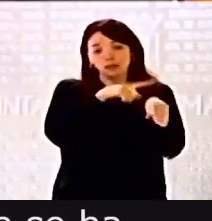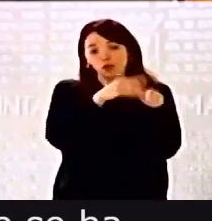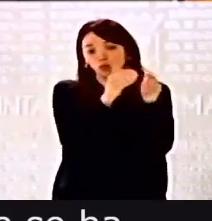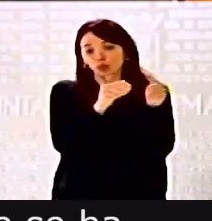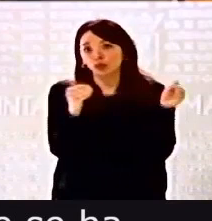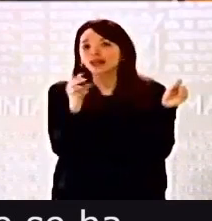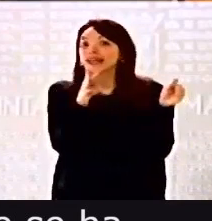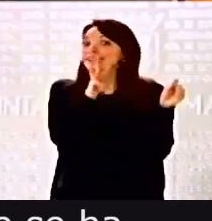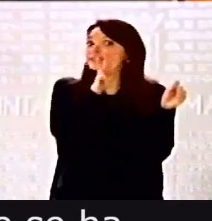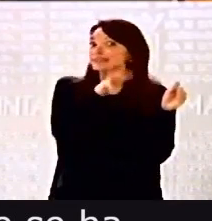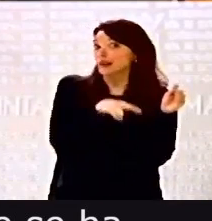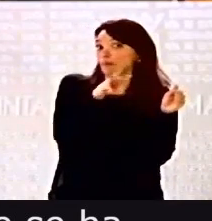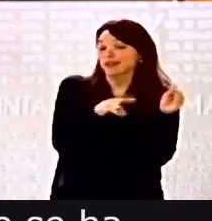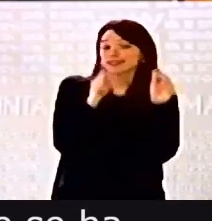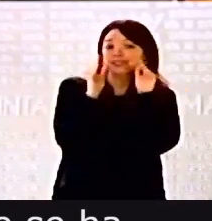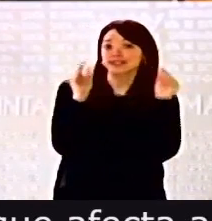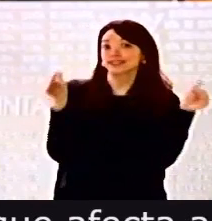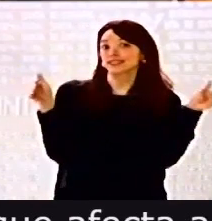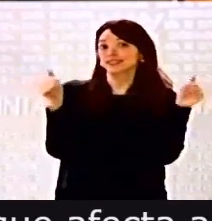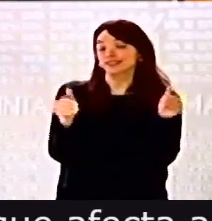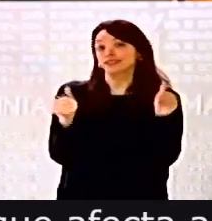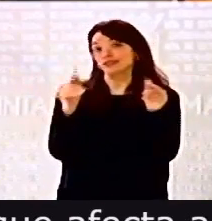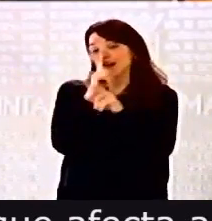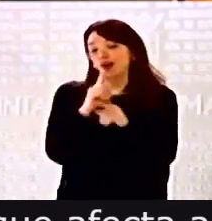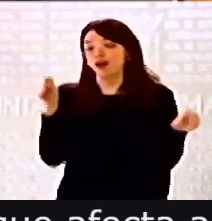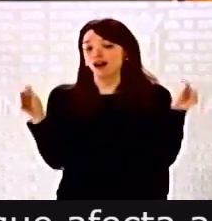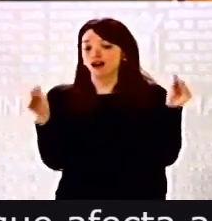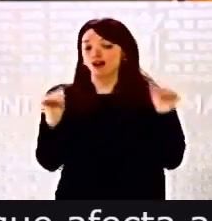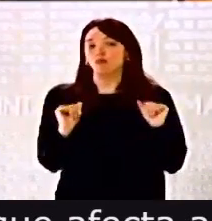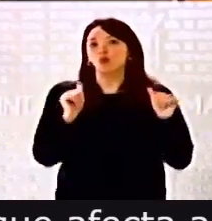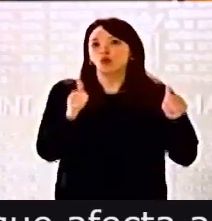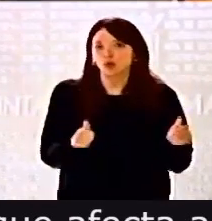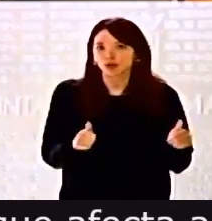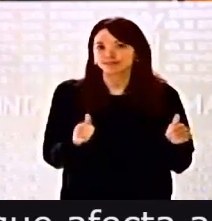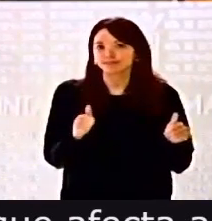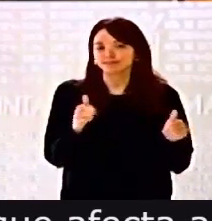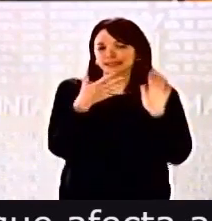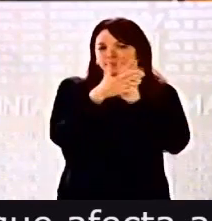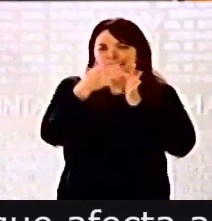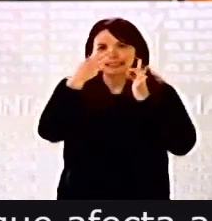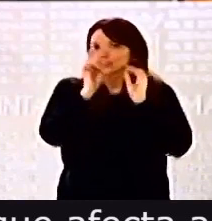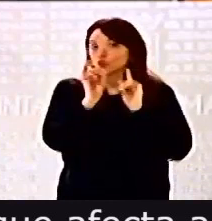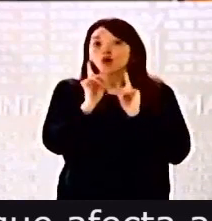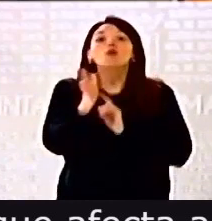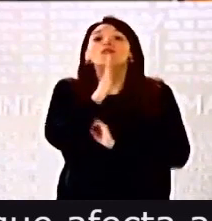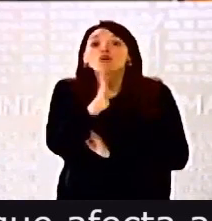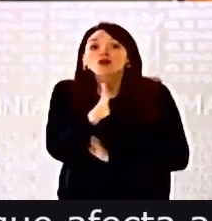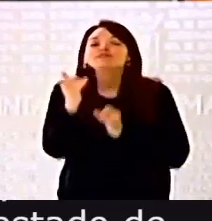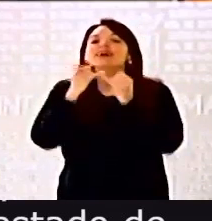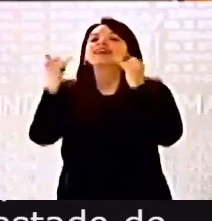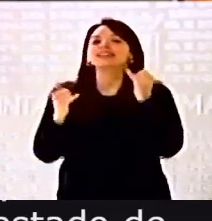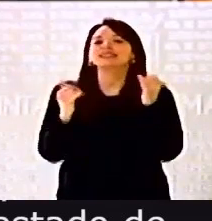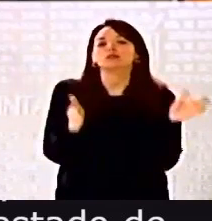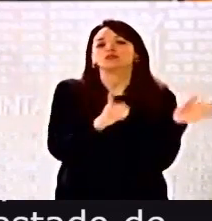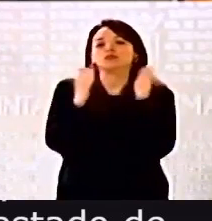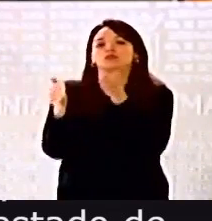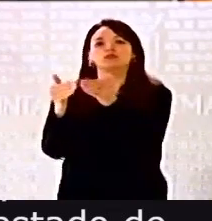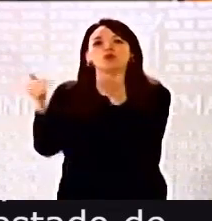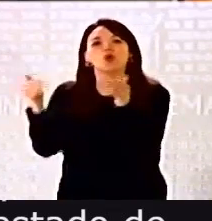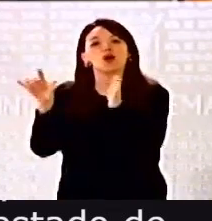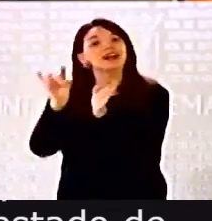meses iniciales de principios del año, ya que el estado de alarma se inicia el 15 de marzo y, por lo tanto, la EPA solo cubre y